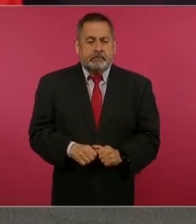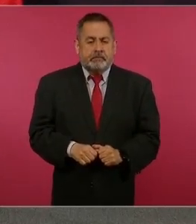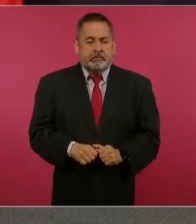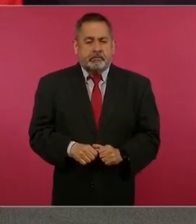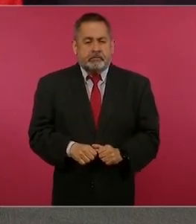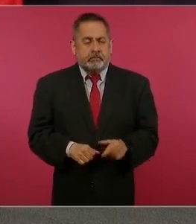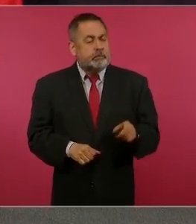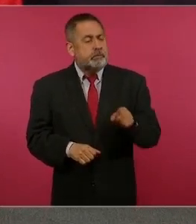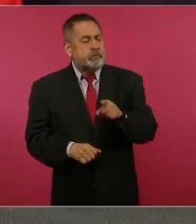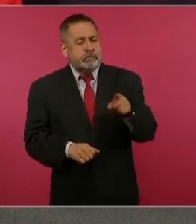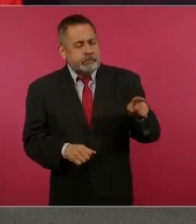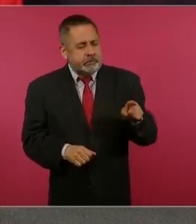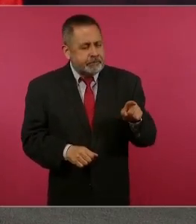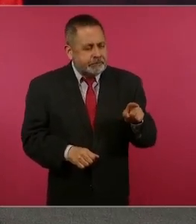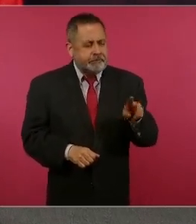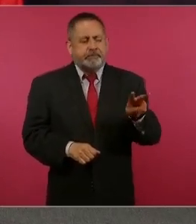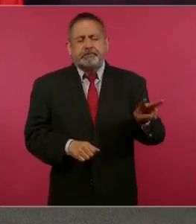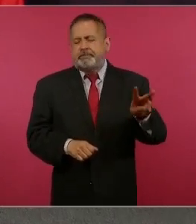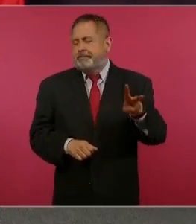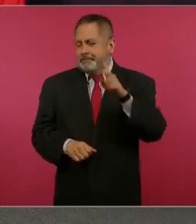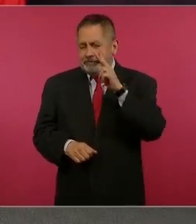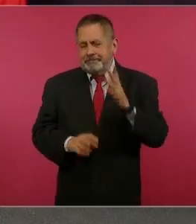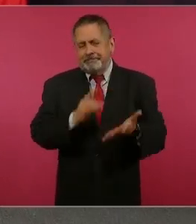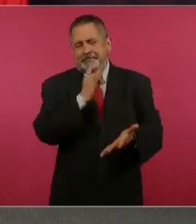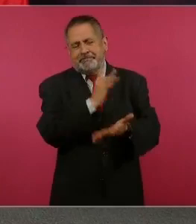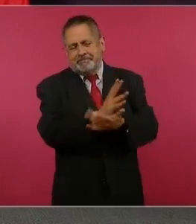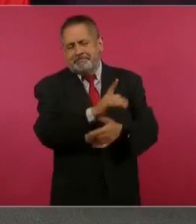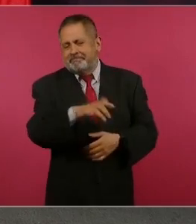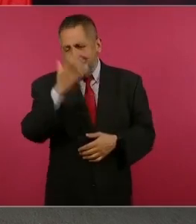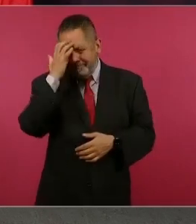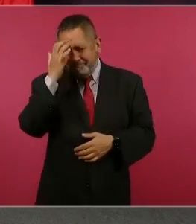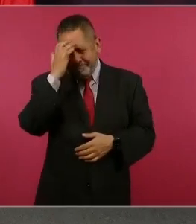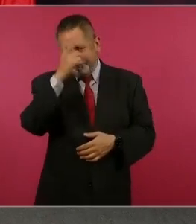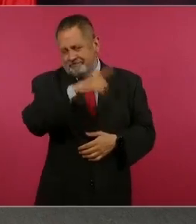predecibles, pues ya me doy cuenta por dónde van y los conozco desde hace años.